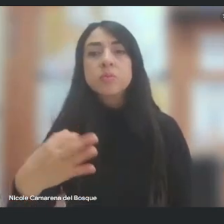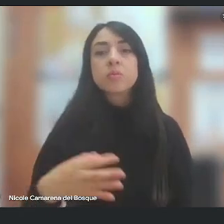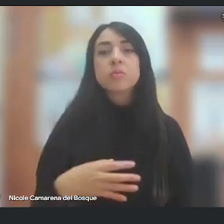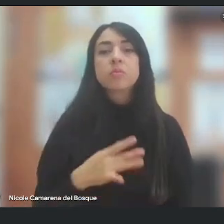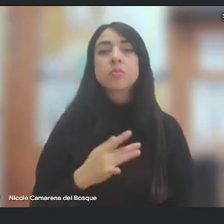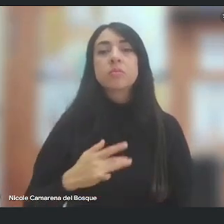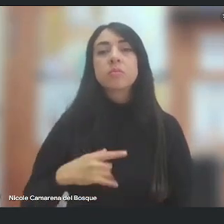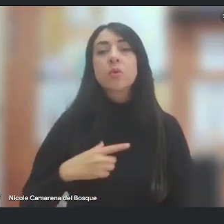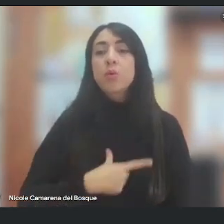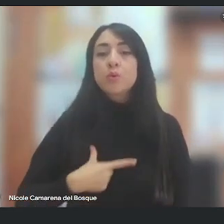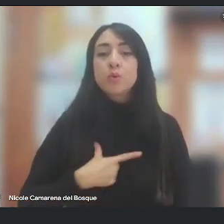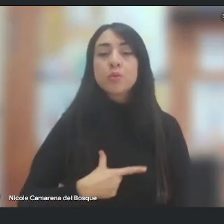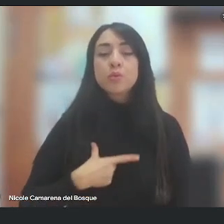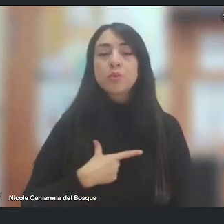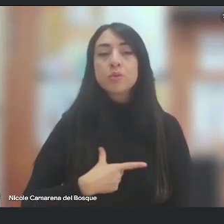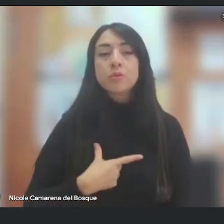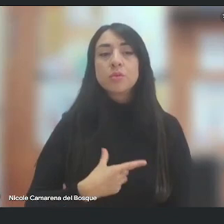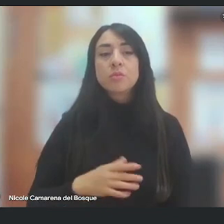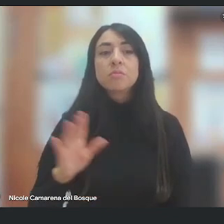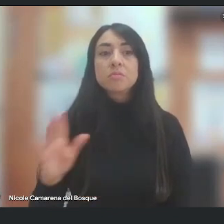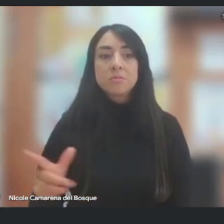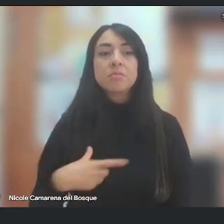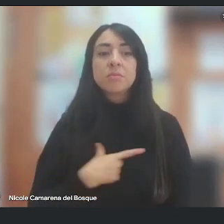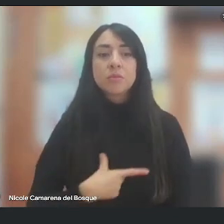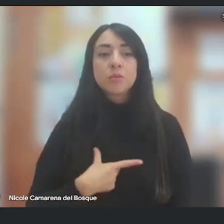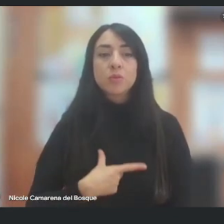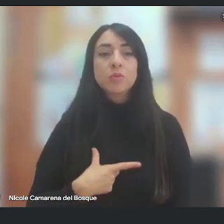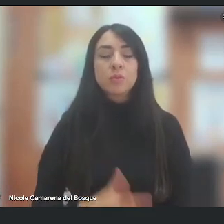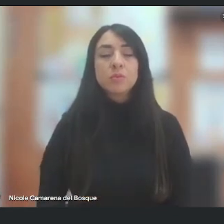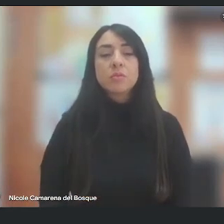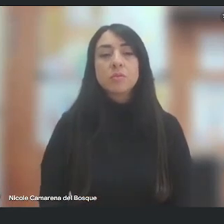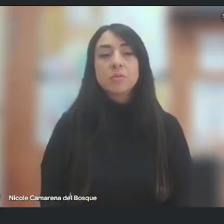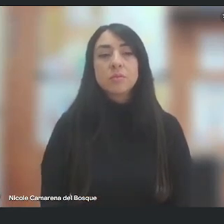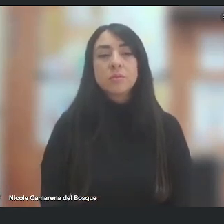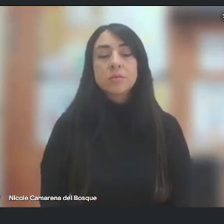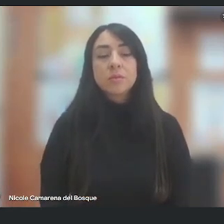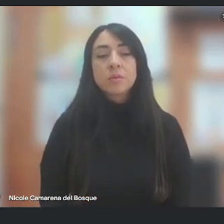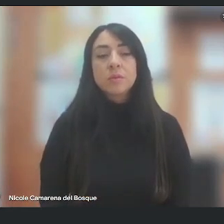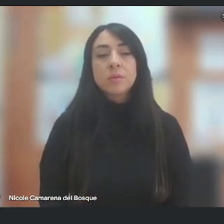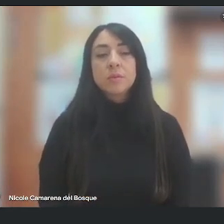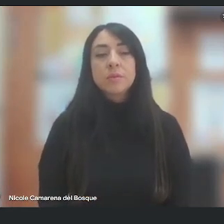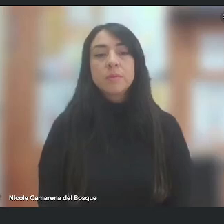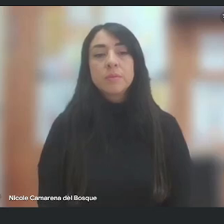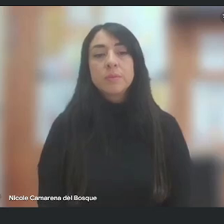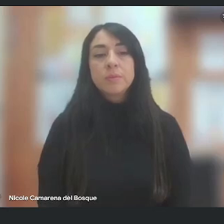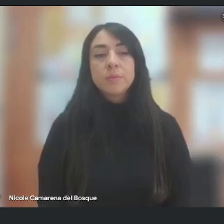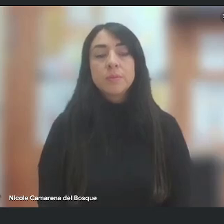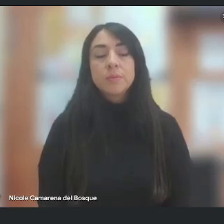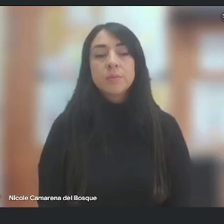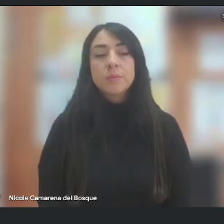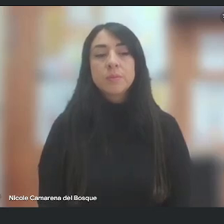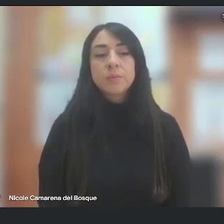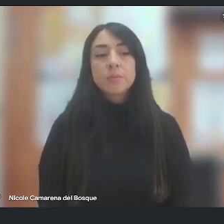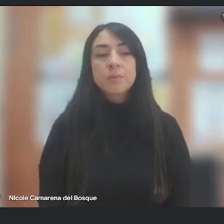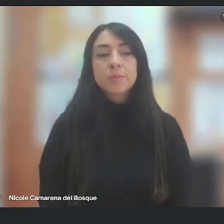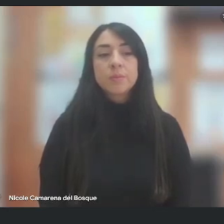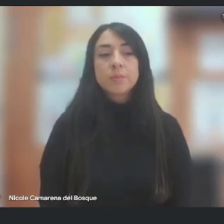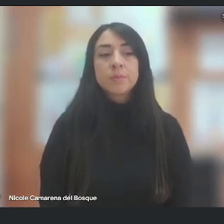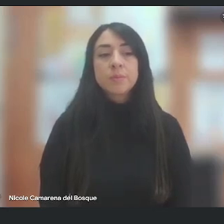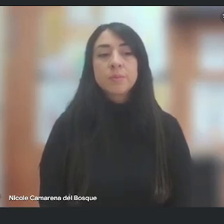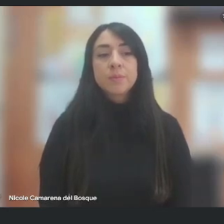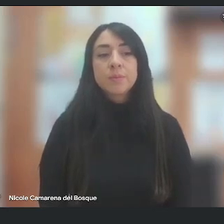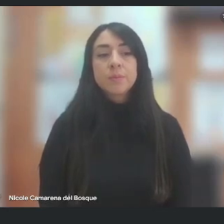tema. Muchas veces ha habido personas que sí se atreven a hacer alguna pregunta en sexualidad o en temas de